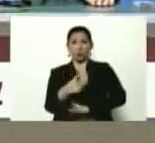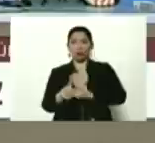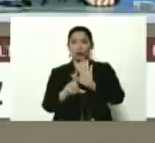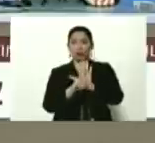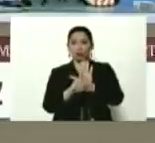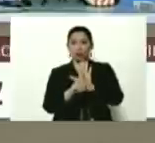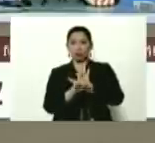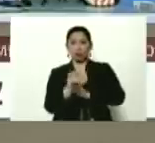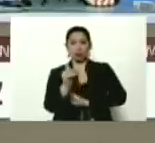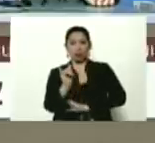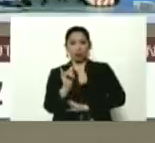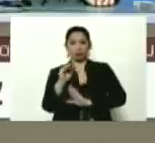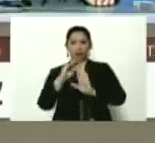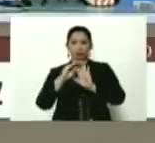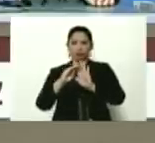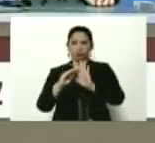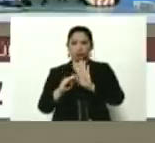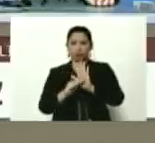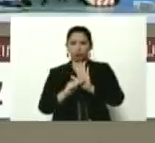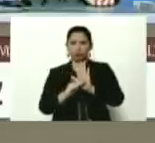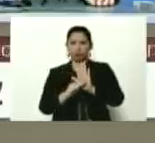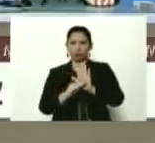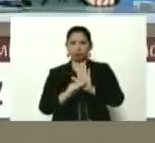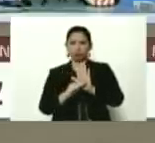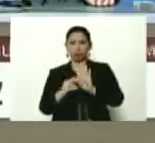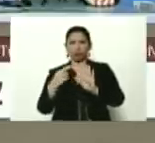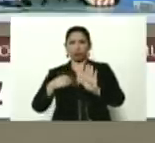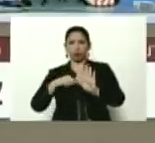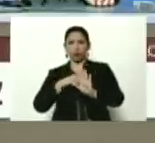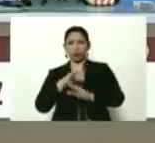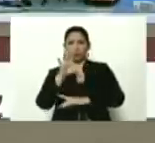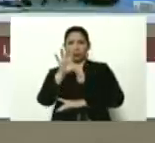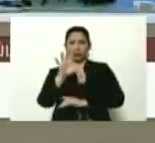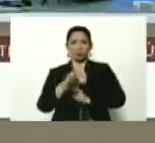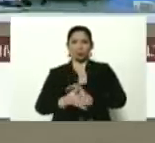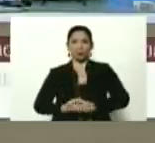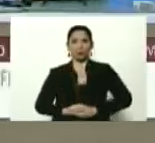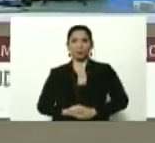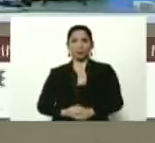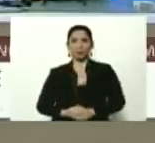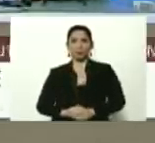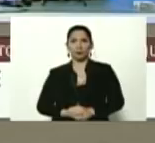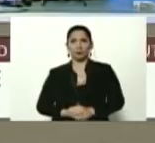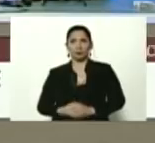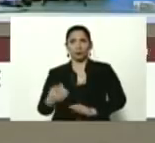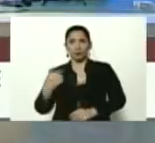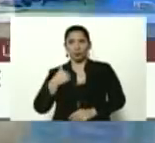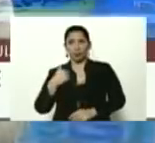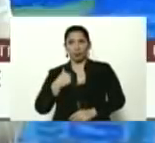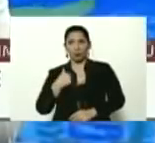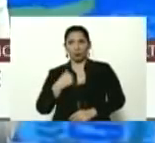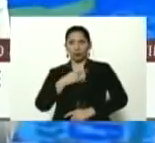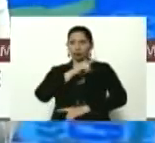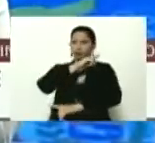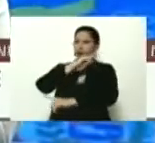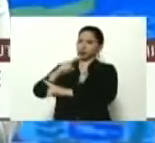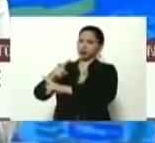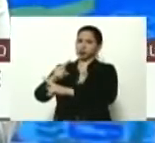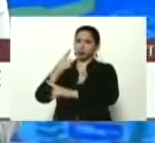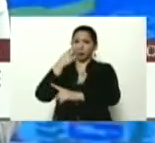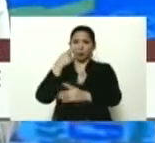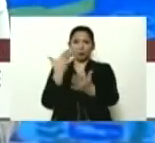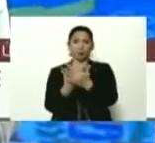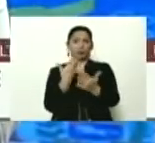leyes que rigen el devenir de nuestro país. Yo he venido denunciando con